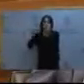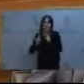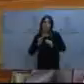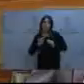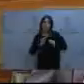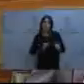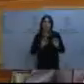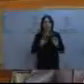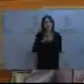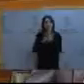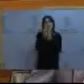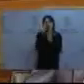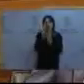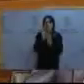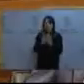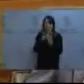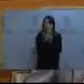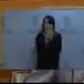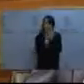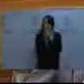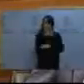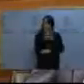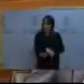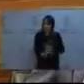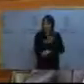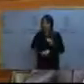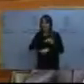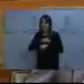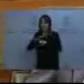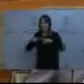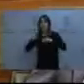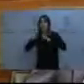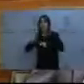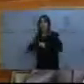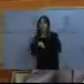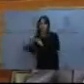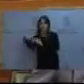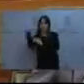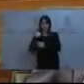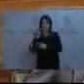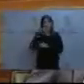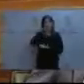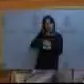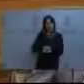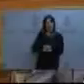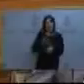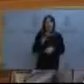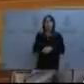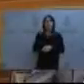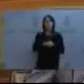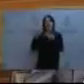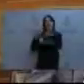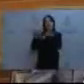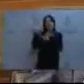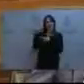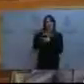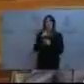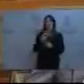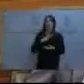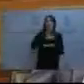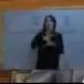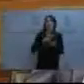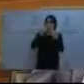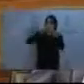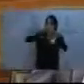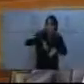peor que la media nacional. De aquella nos decía que la solución ya la tenían, la solución ya estaba. Y era